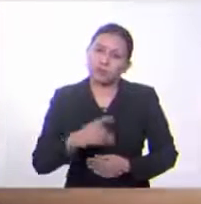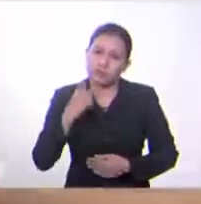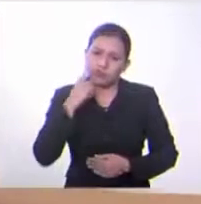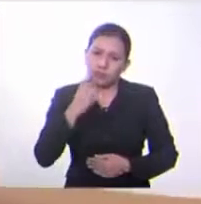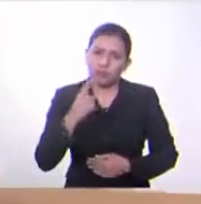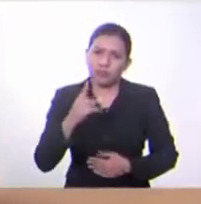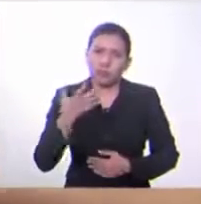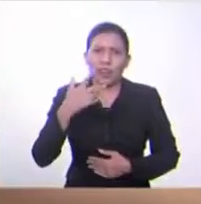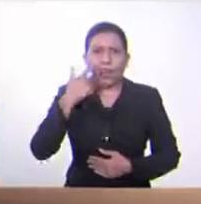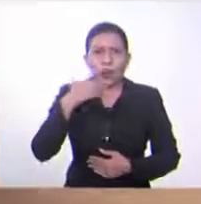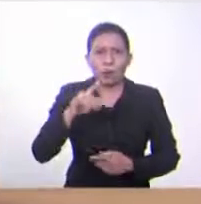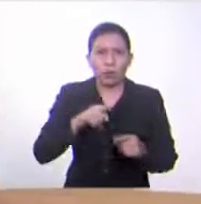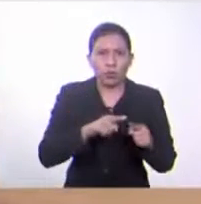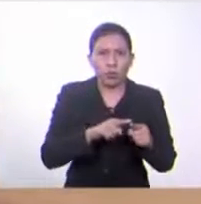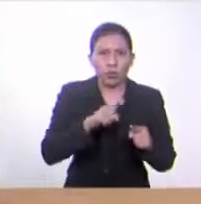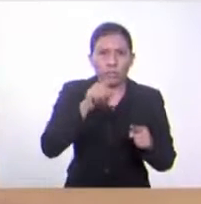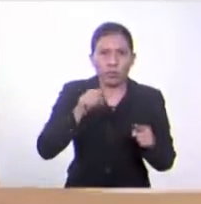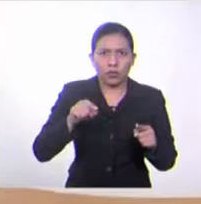triángulos.